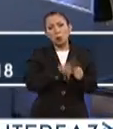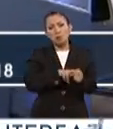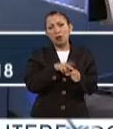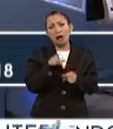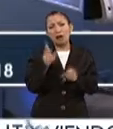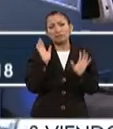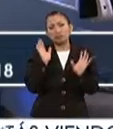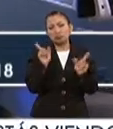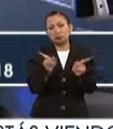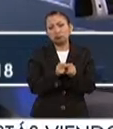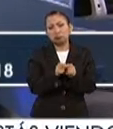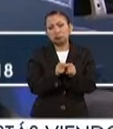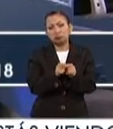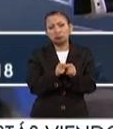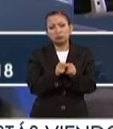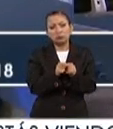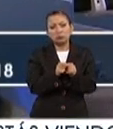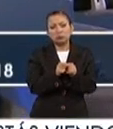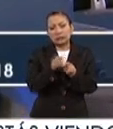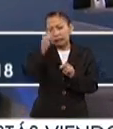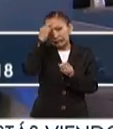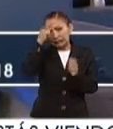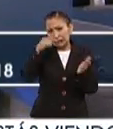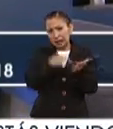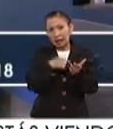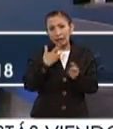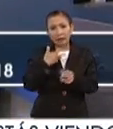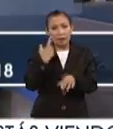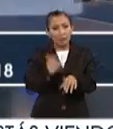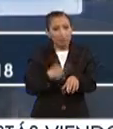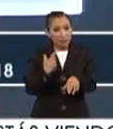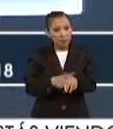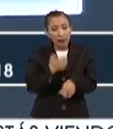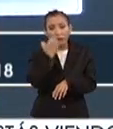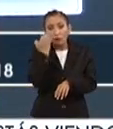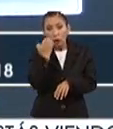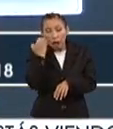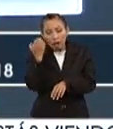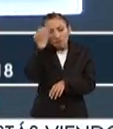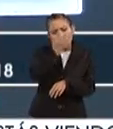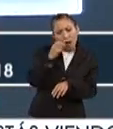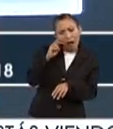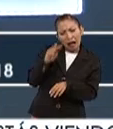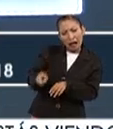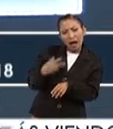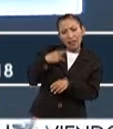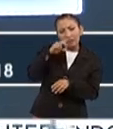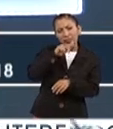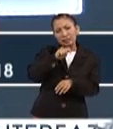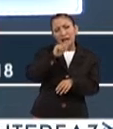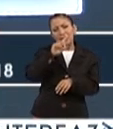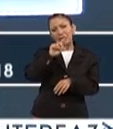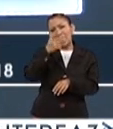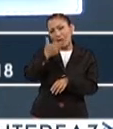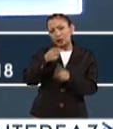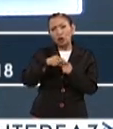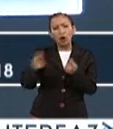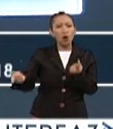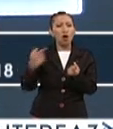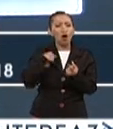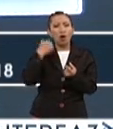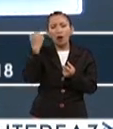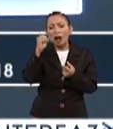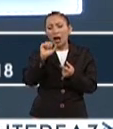simplemente también, bueno, eso también, se piensa que tienen una enfermedad. En las escuelas los diagnostican con TDAH o síndrome de